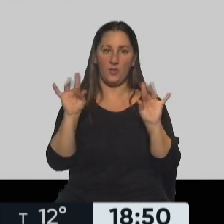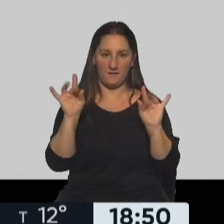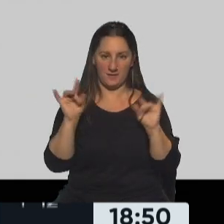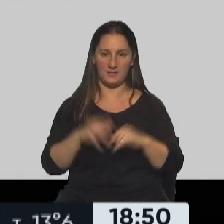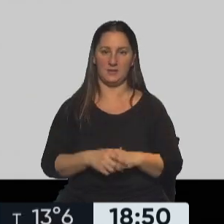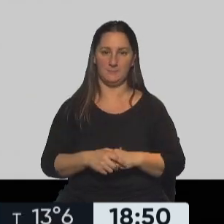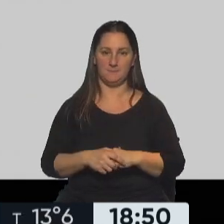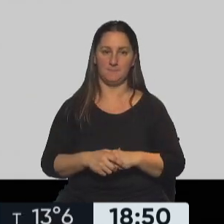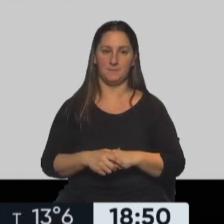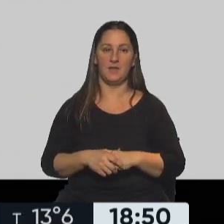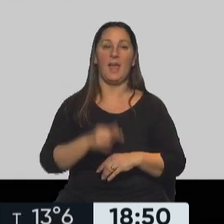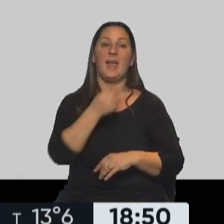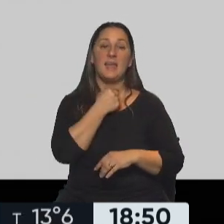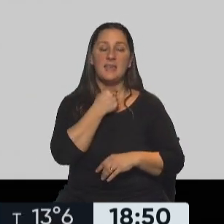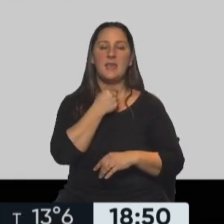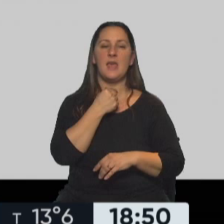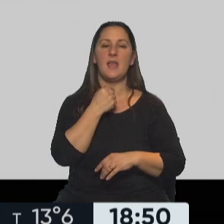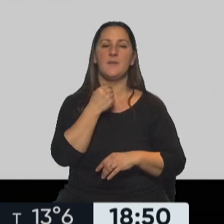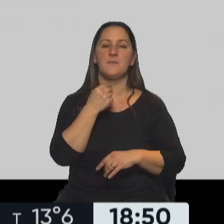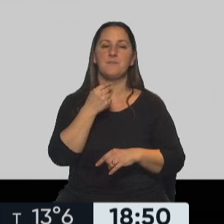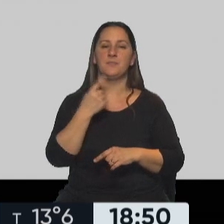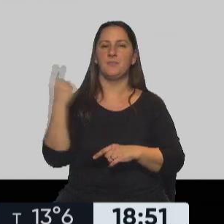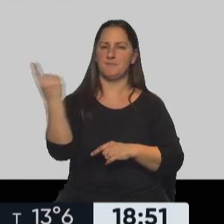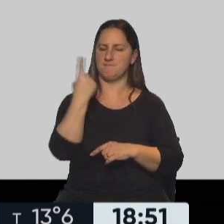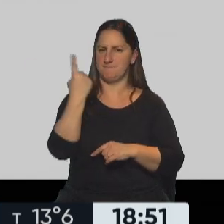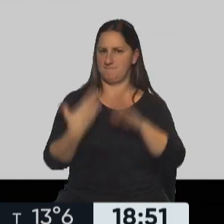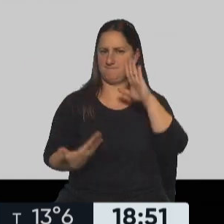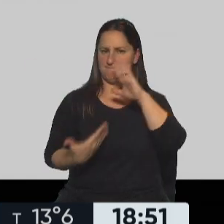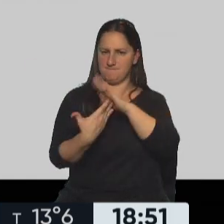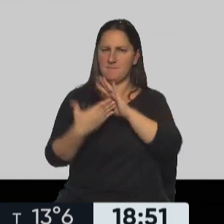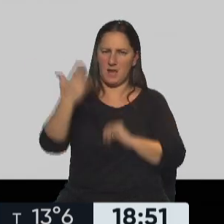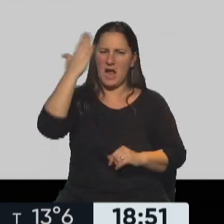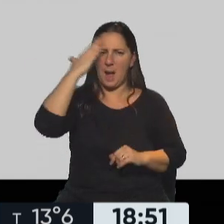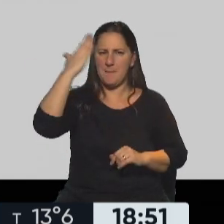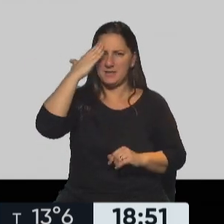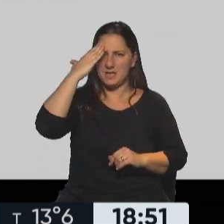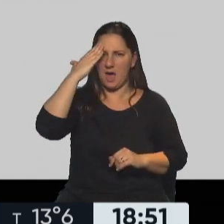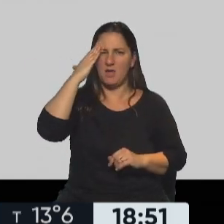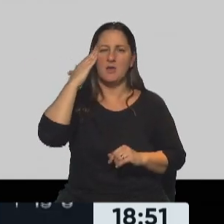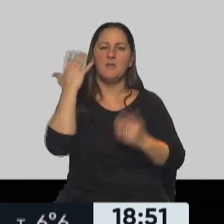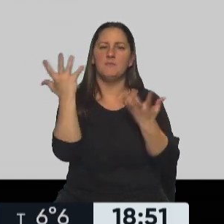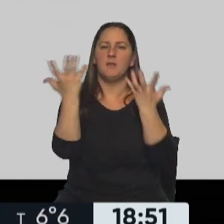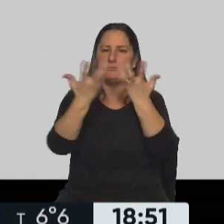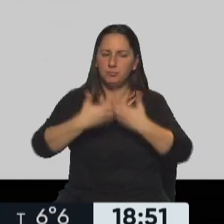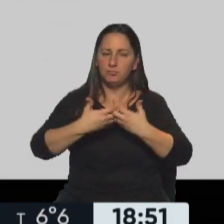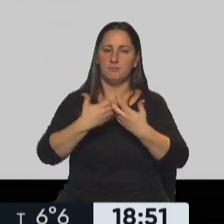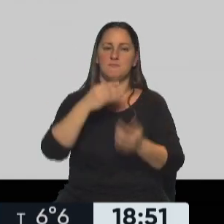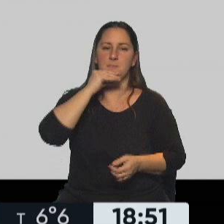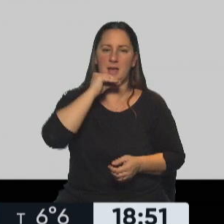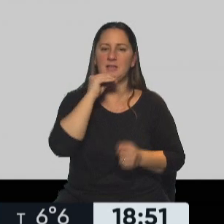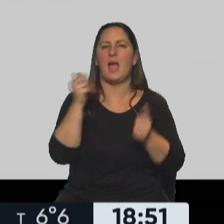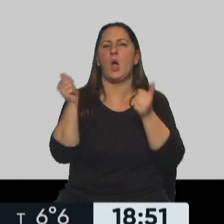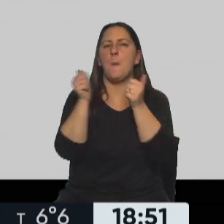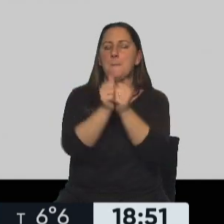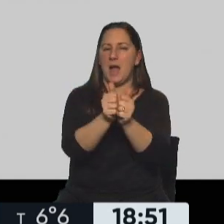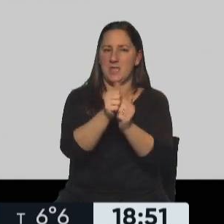momento hombre? complejo que requiere un dirigente con la capacidad Chubut de gestión de Sergio Massa, que acompañe al